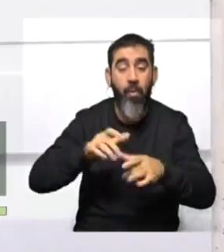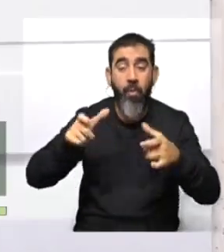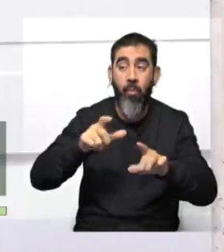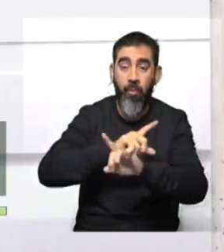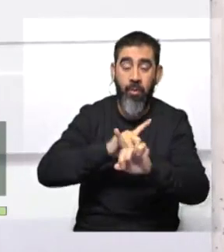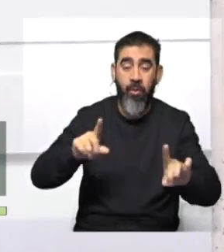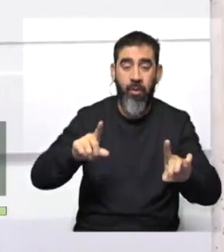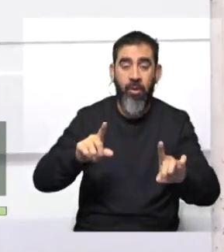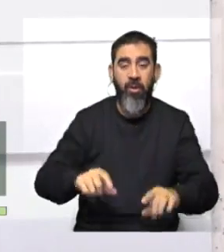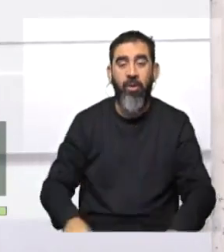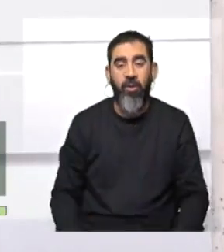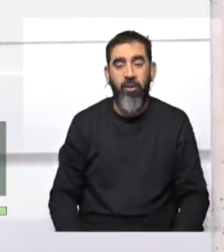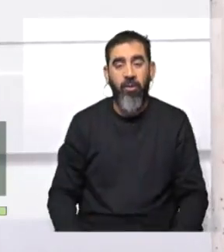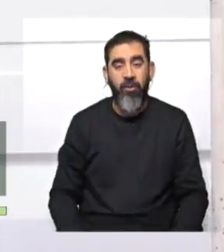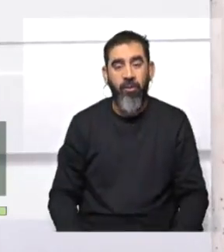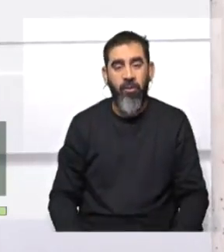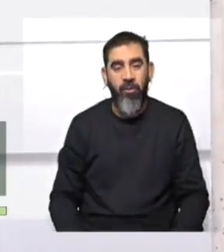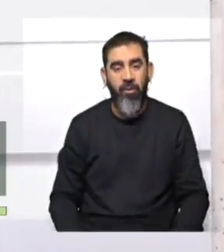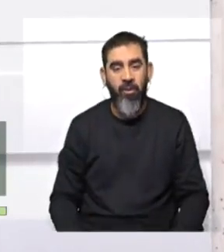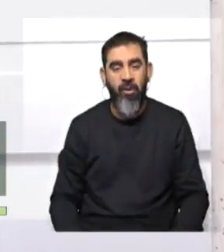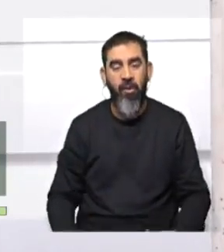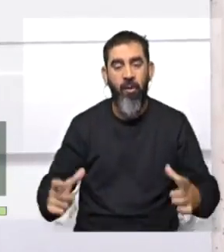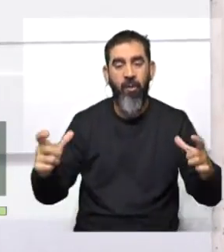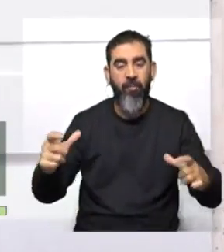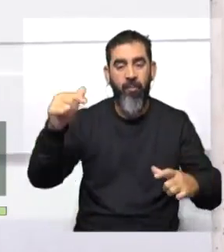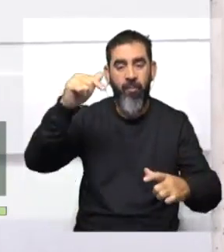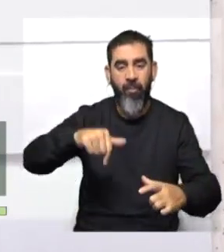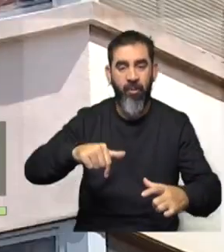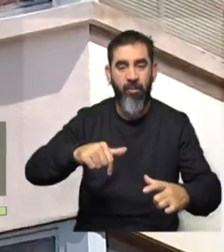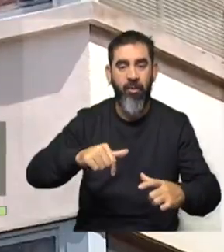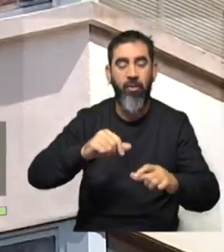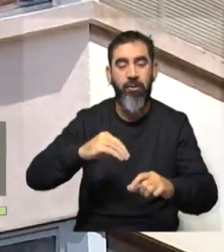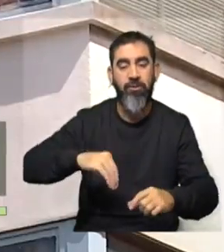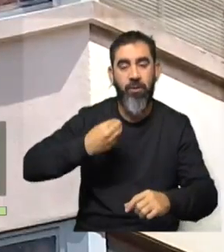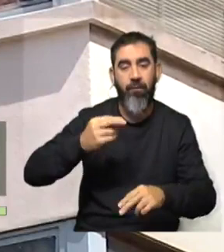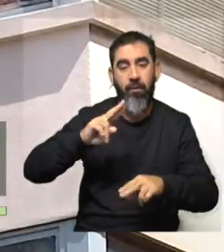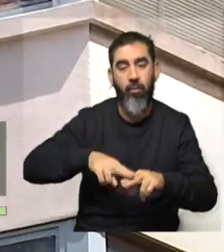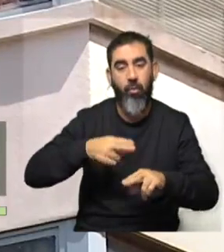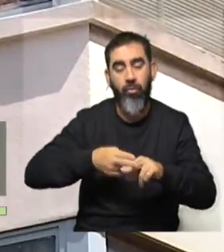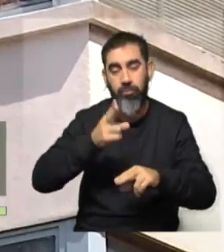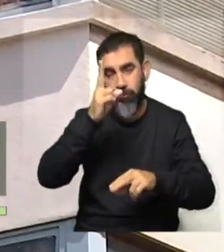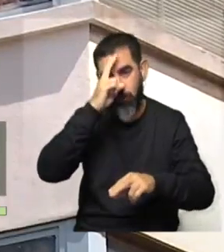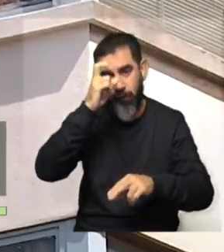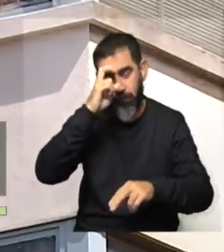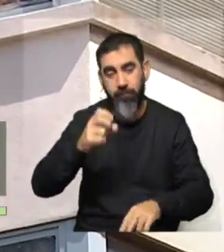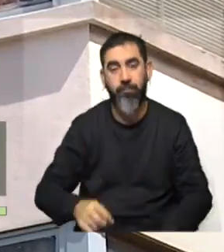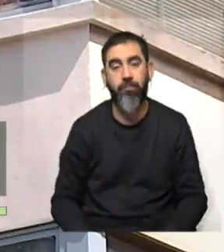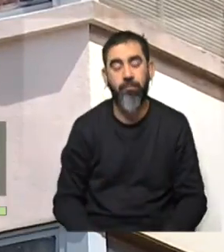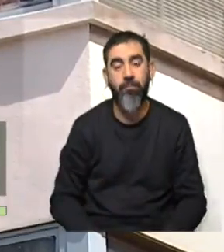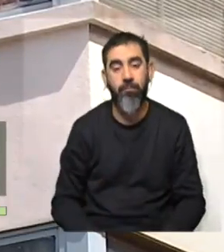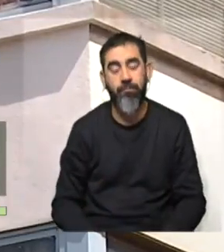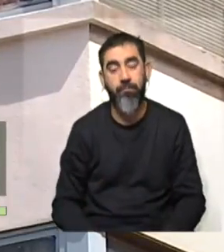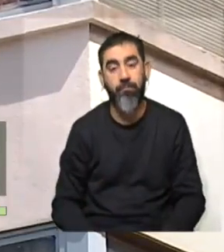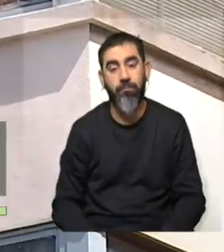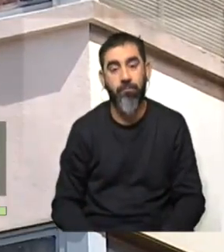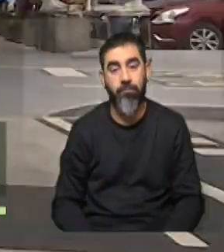llegamos a eso y y el pozo este no nuevamente vuelve a salvar al clínica bueno bueno es una una buena dentro de tanta cosa